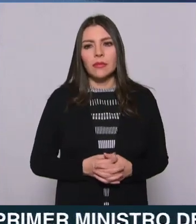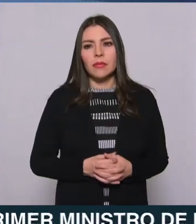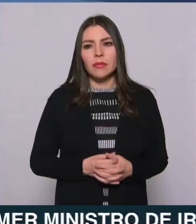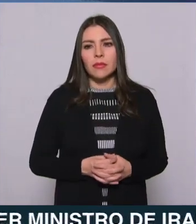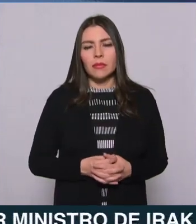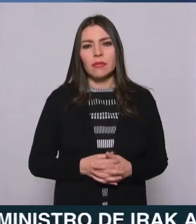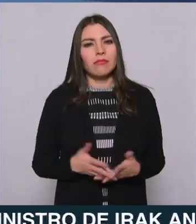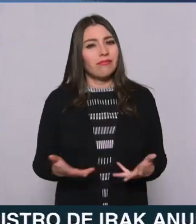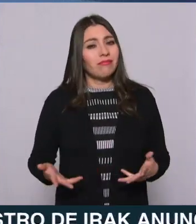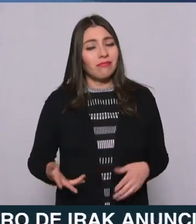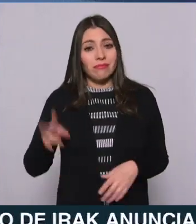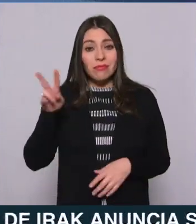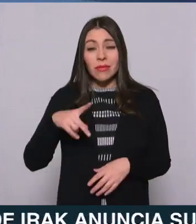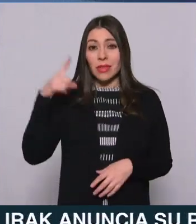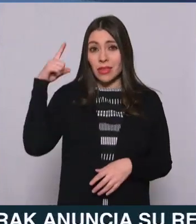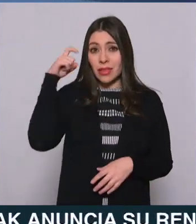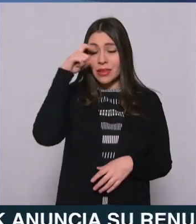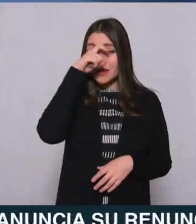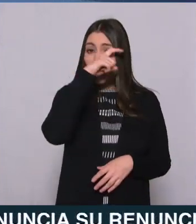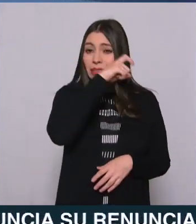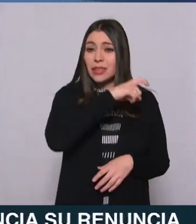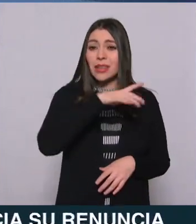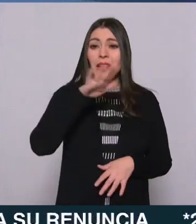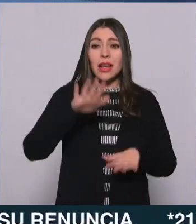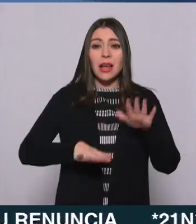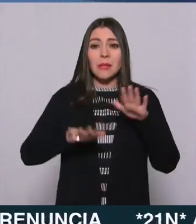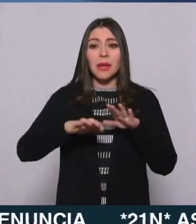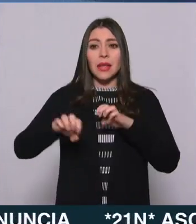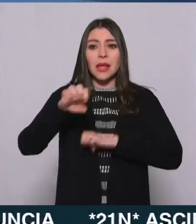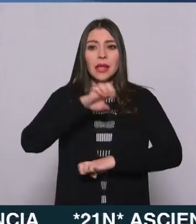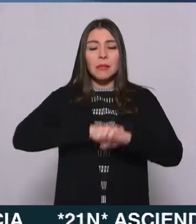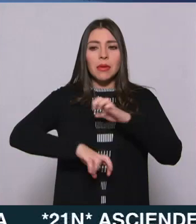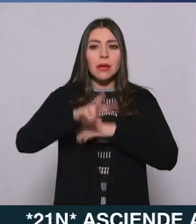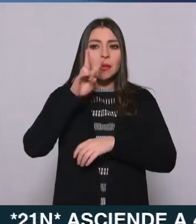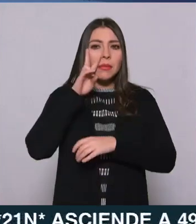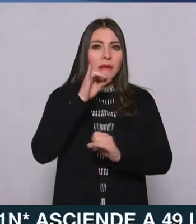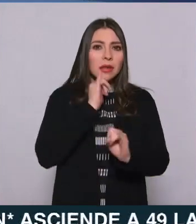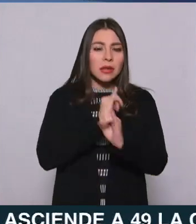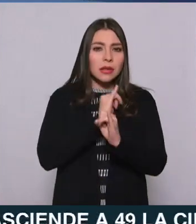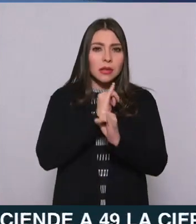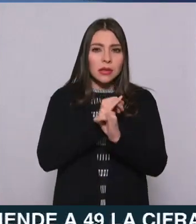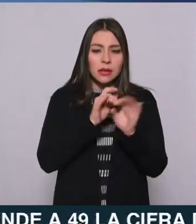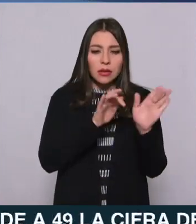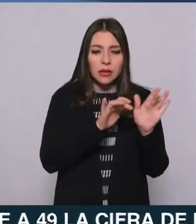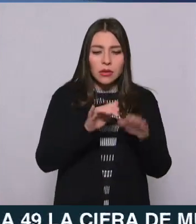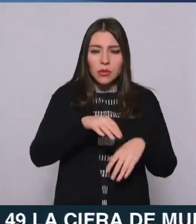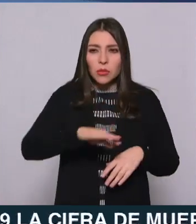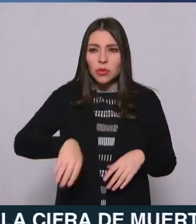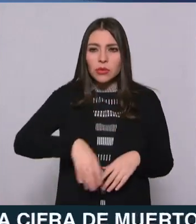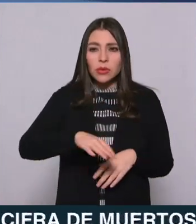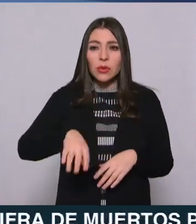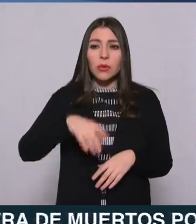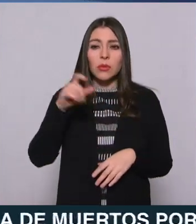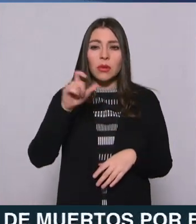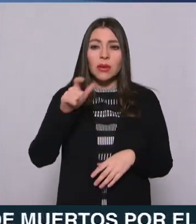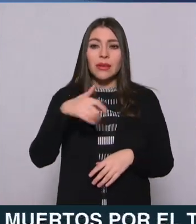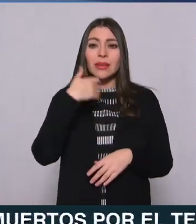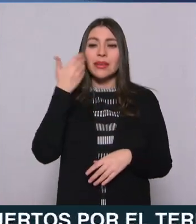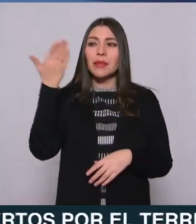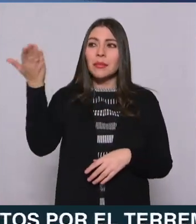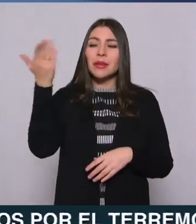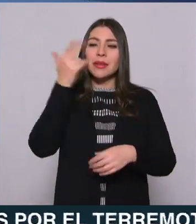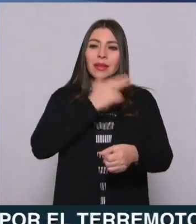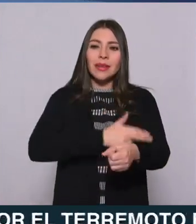hay empresas que se meten a la plataforma y ya de entrada cuando está haciendo el trámite